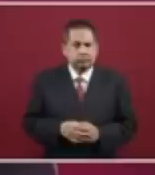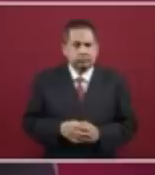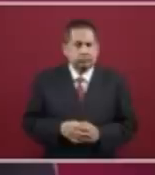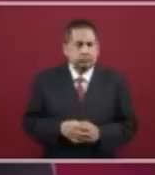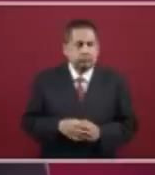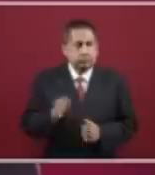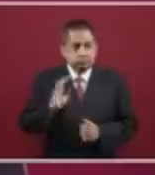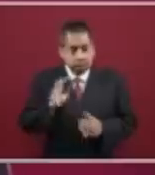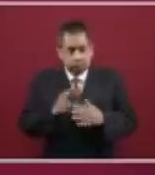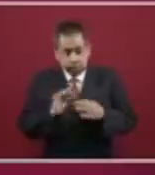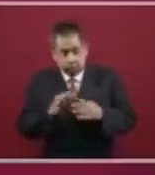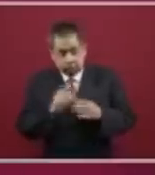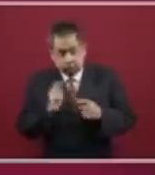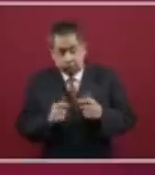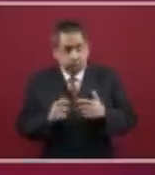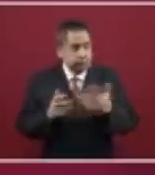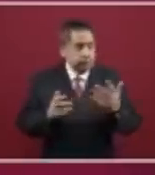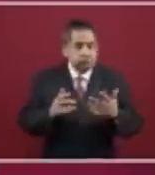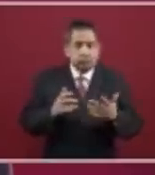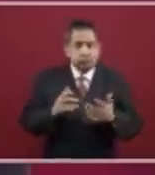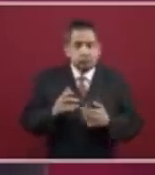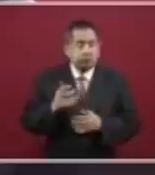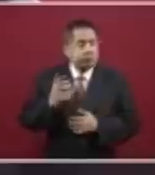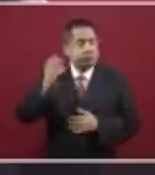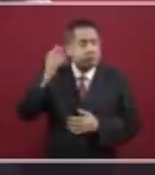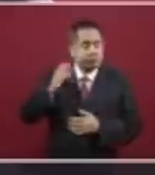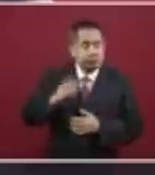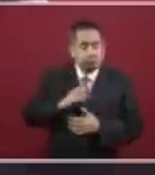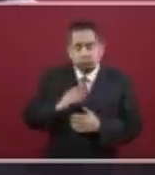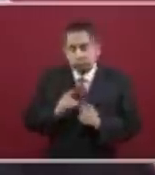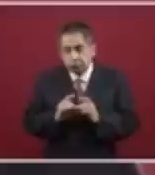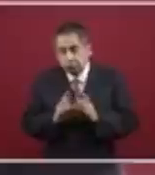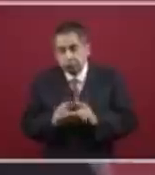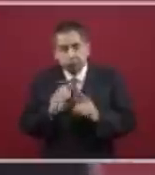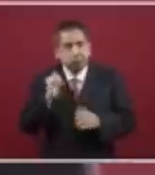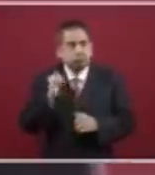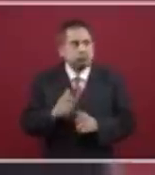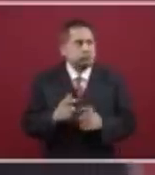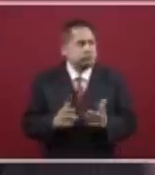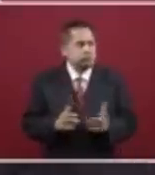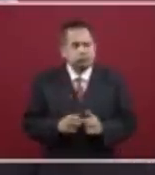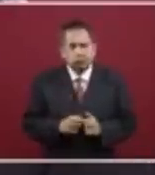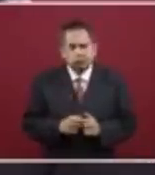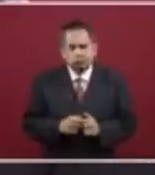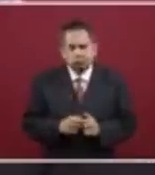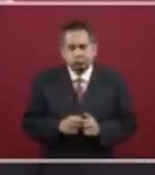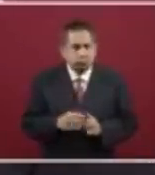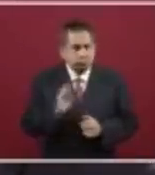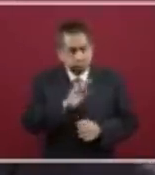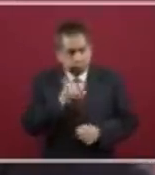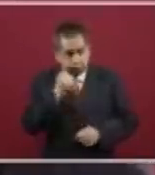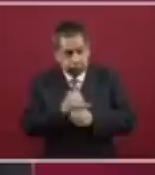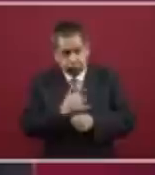hubiese significado o haya significado una injusticia.